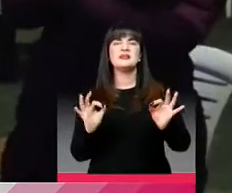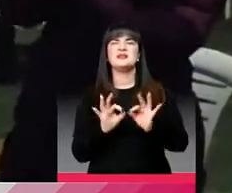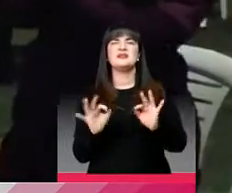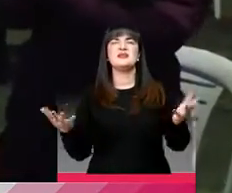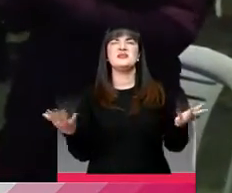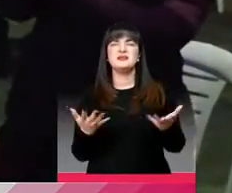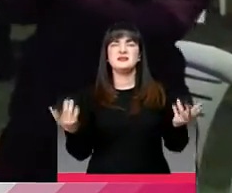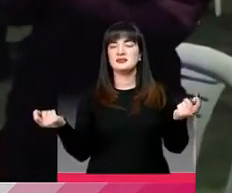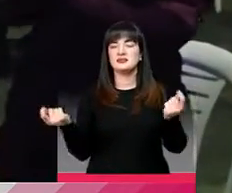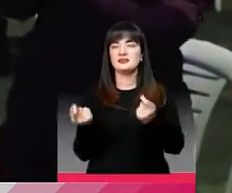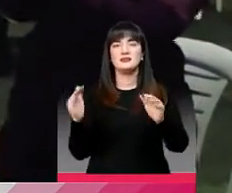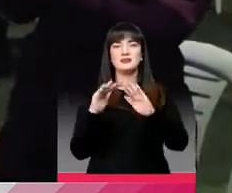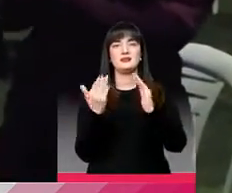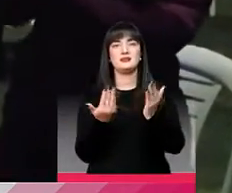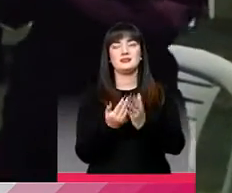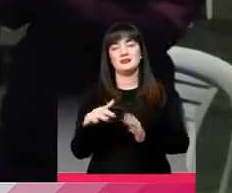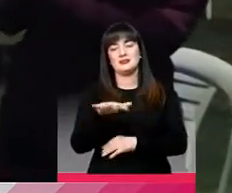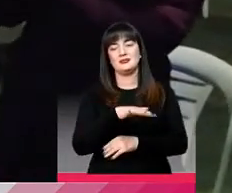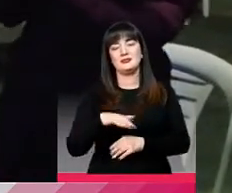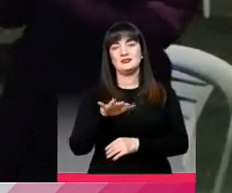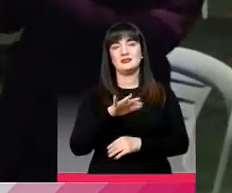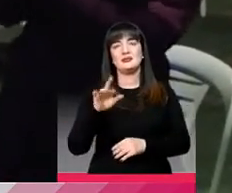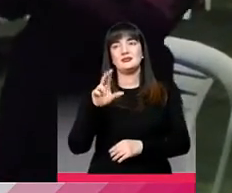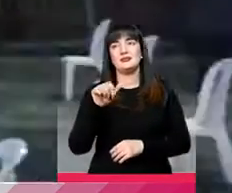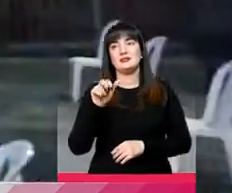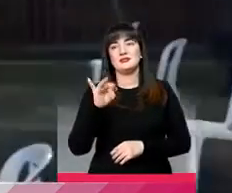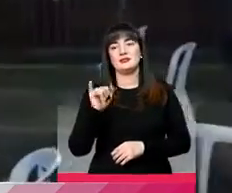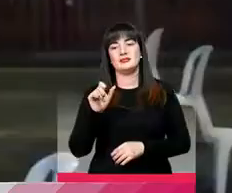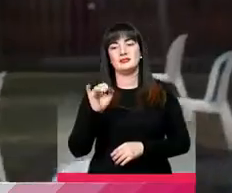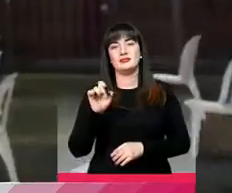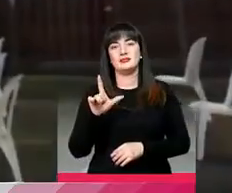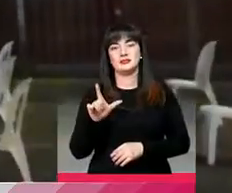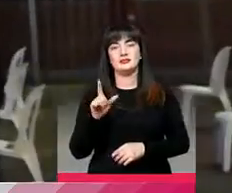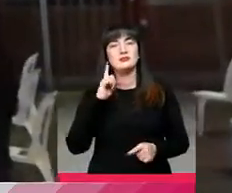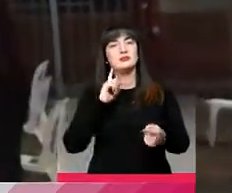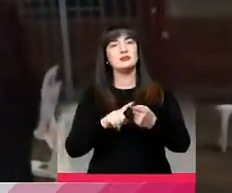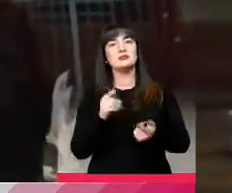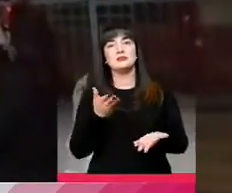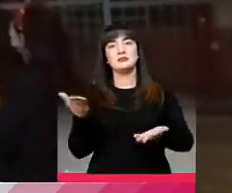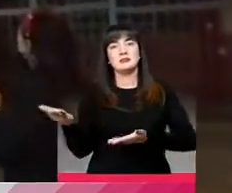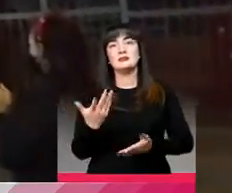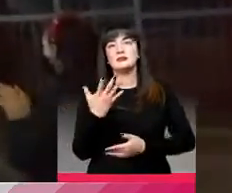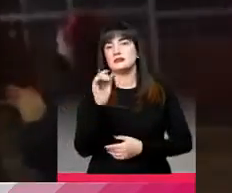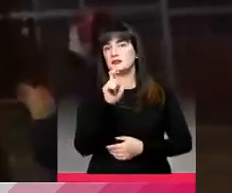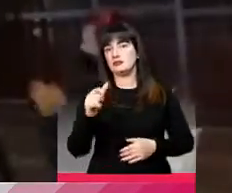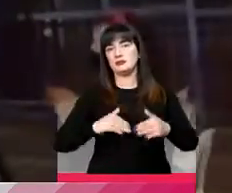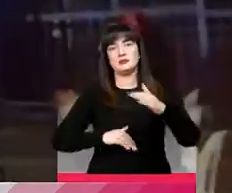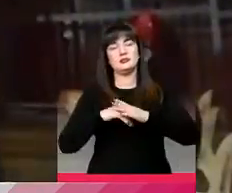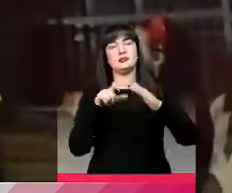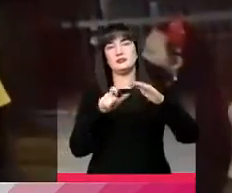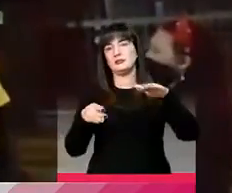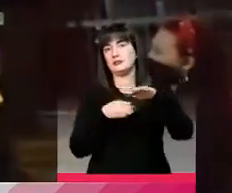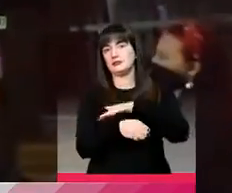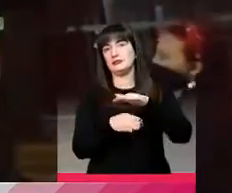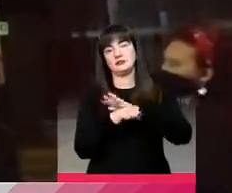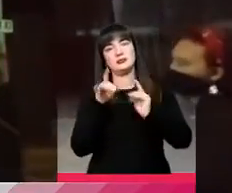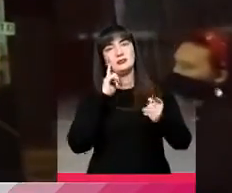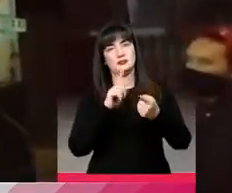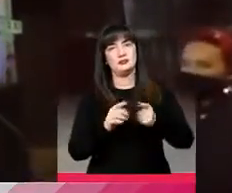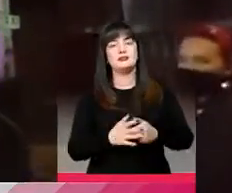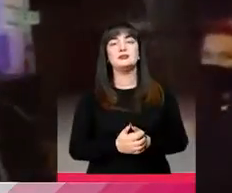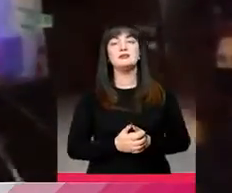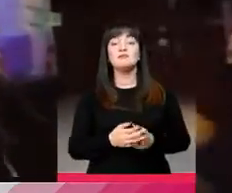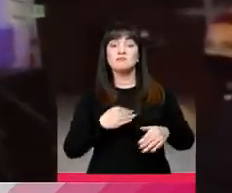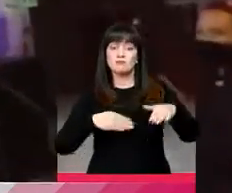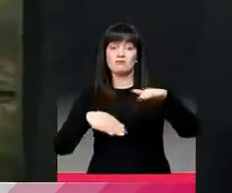cerca al colegio parroquial Santa Isabel de Hungría. Se permiten máximo 50 personas en la Eucaristía. Desde la entrada